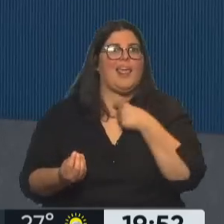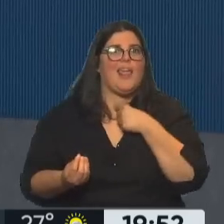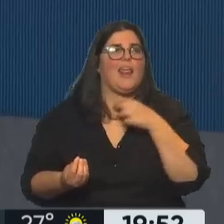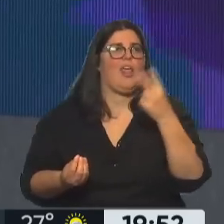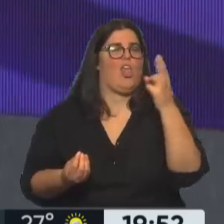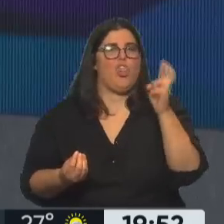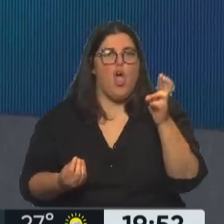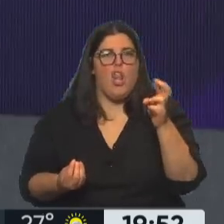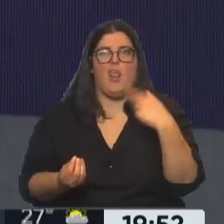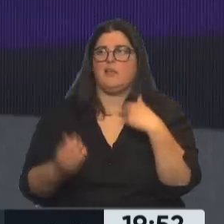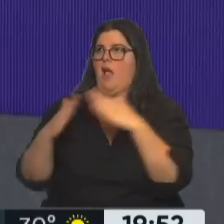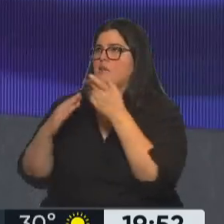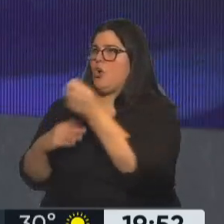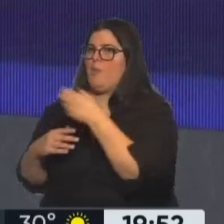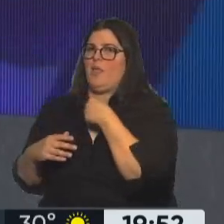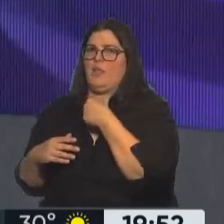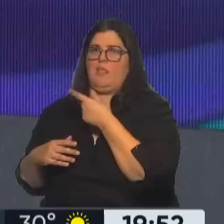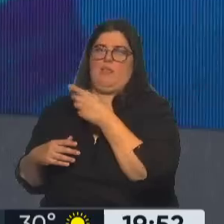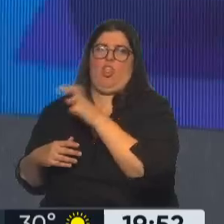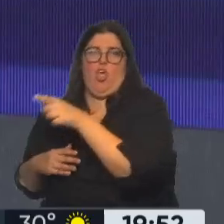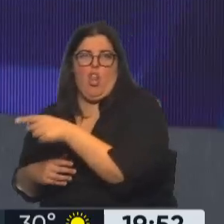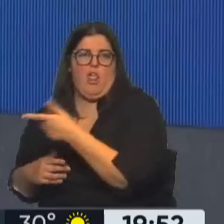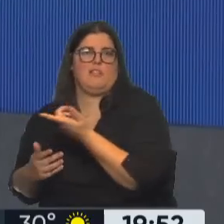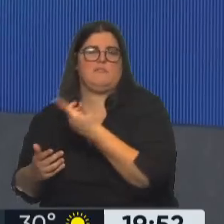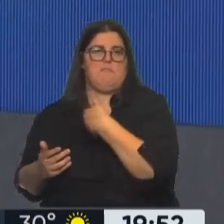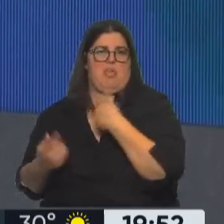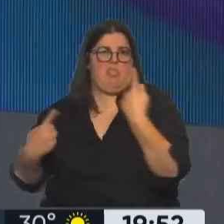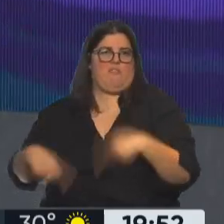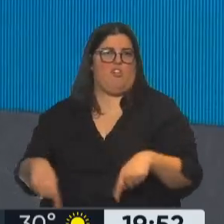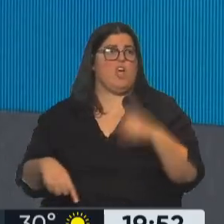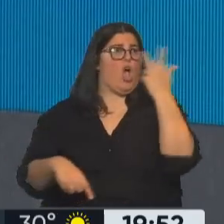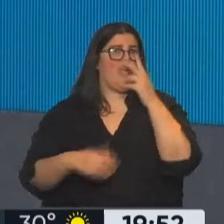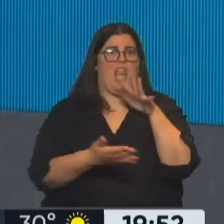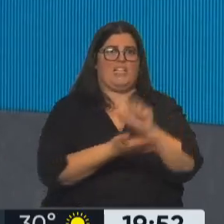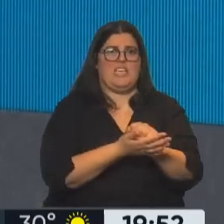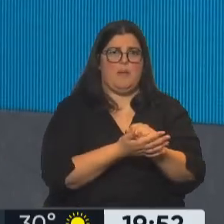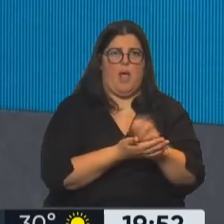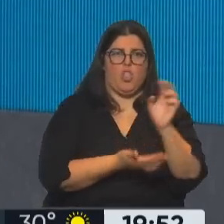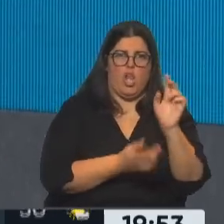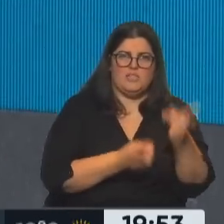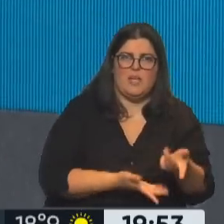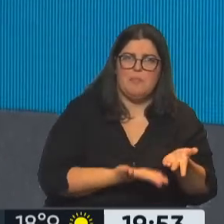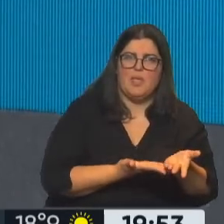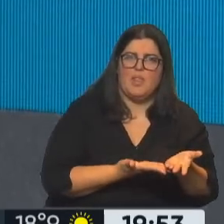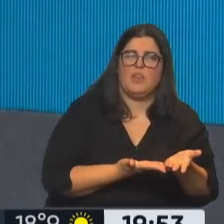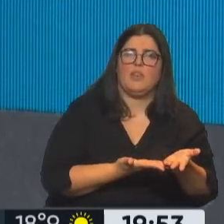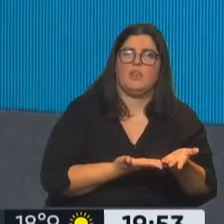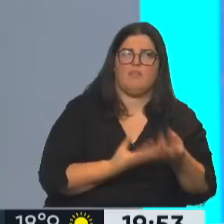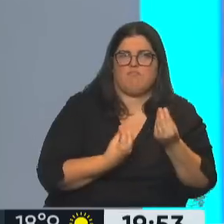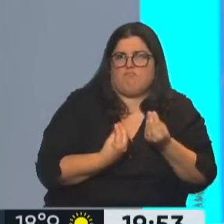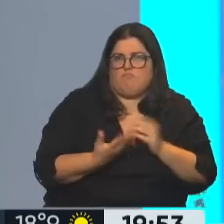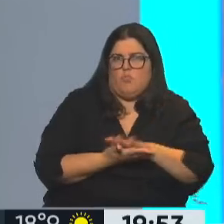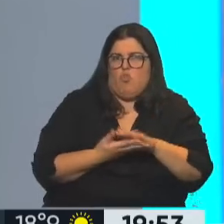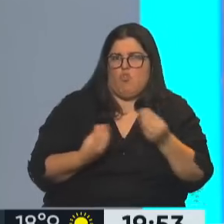casa y está en dólares, en donde ahora las reservas de los hoteles están en dólares? Digo, ¿qué se hace con eso? Bueno,